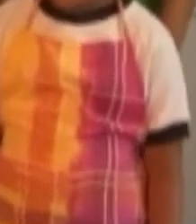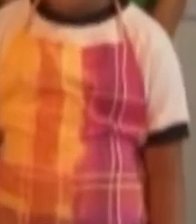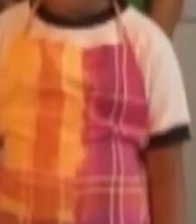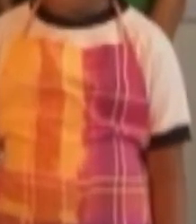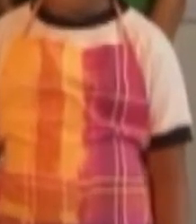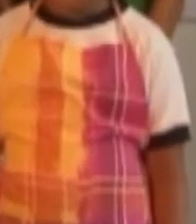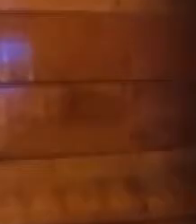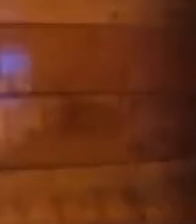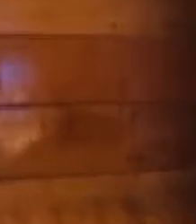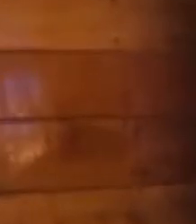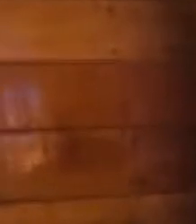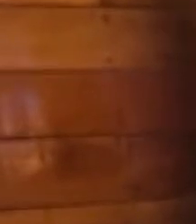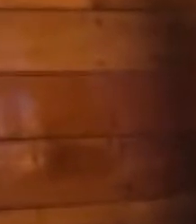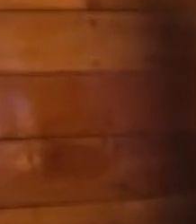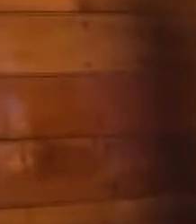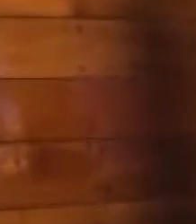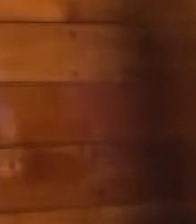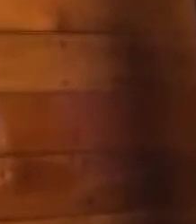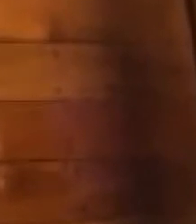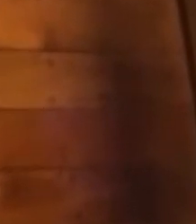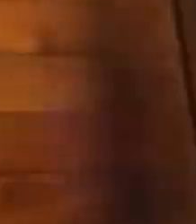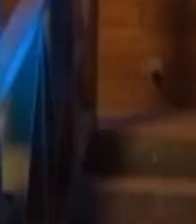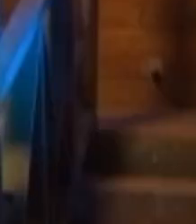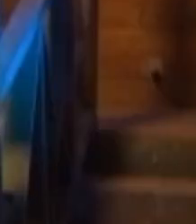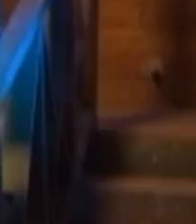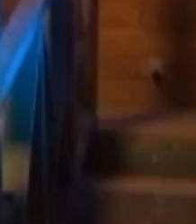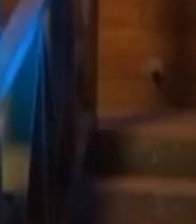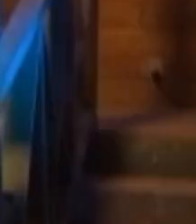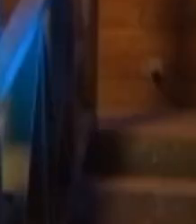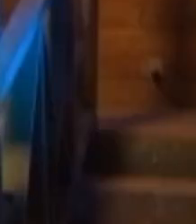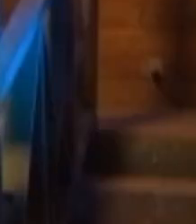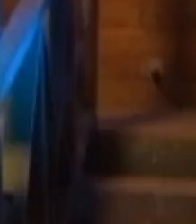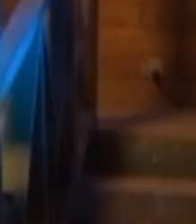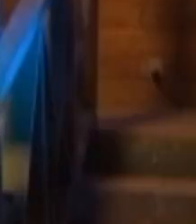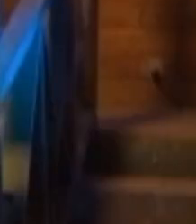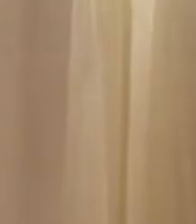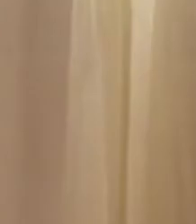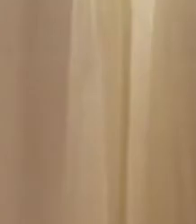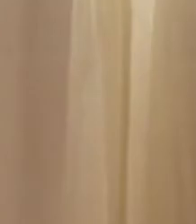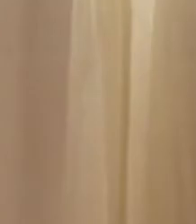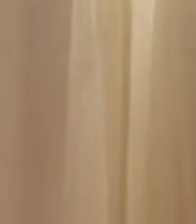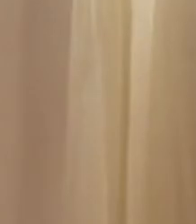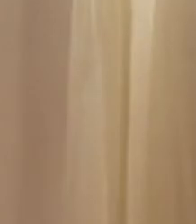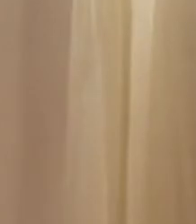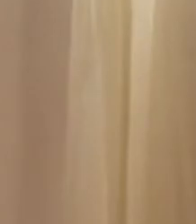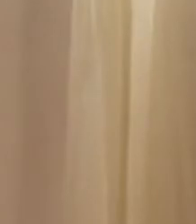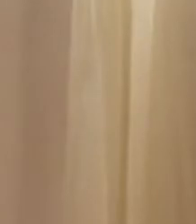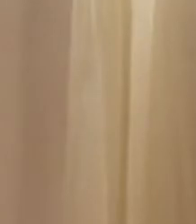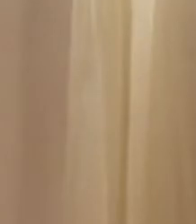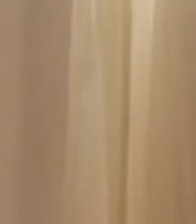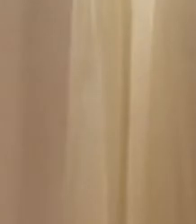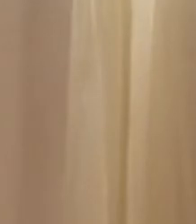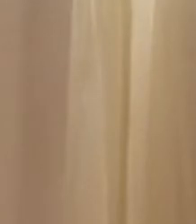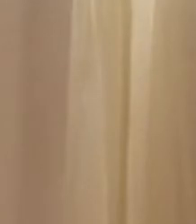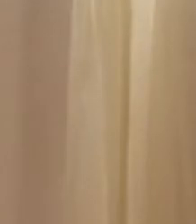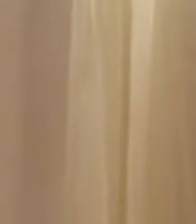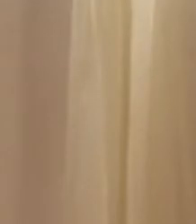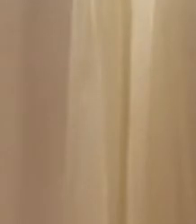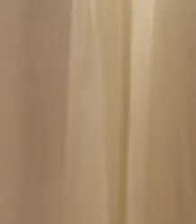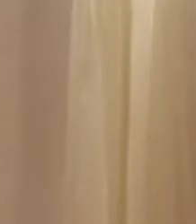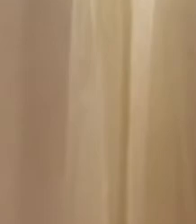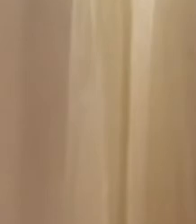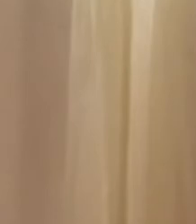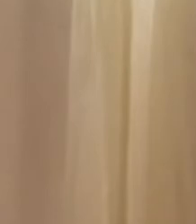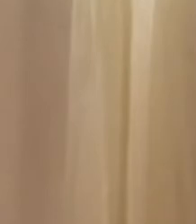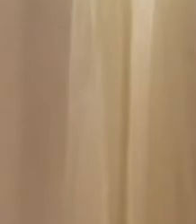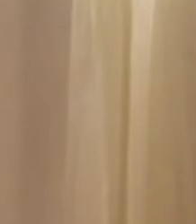En el mes de la cultura afrodescendiente, en Documentales UNED presentamos Ferguson, el último